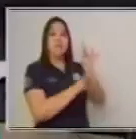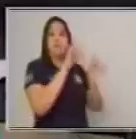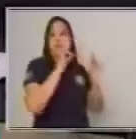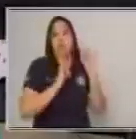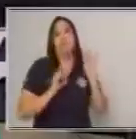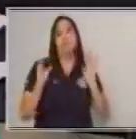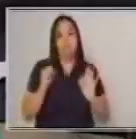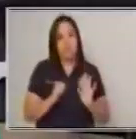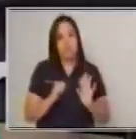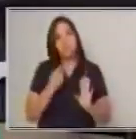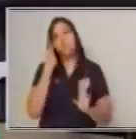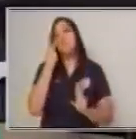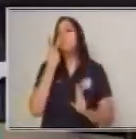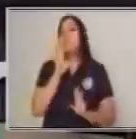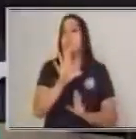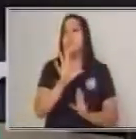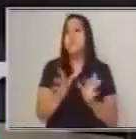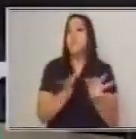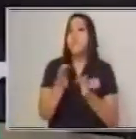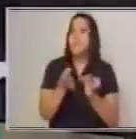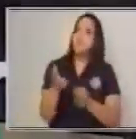momento.